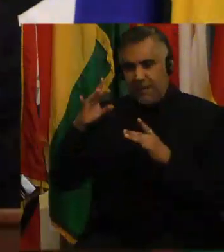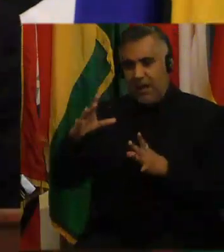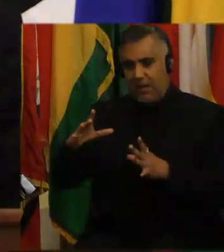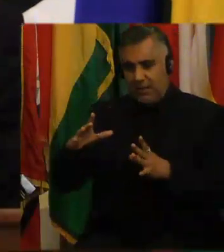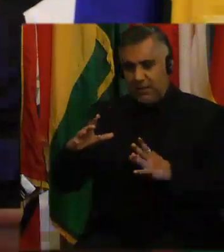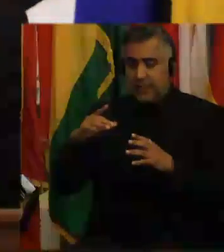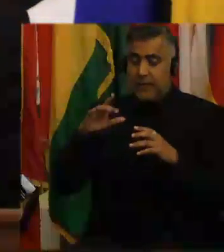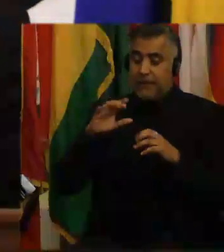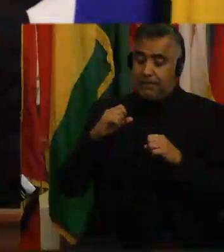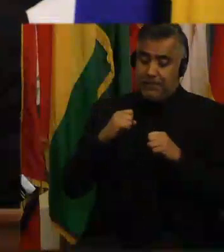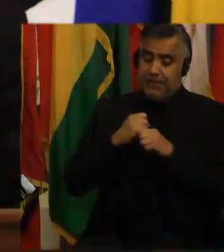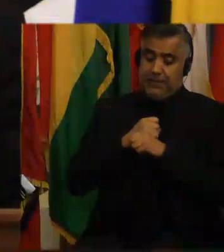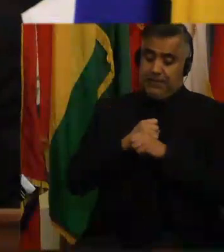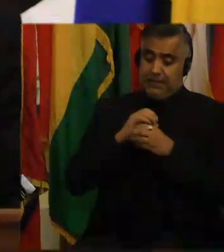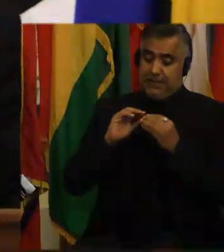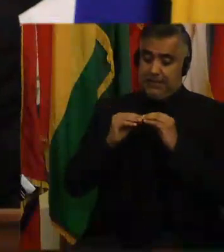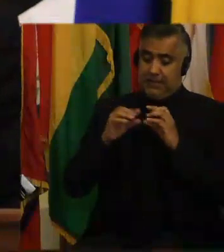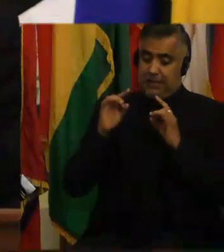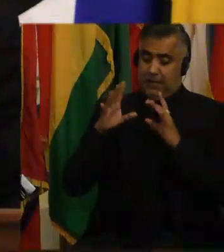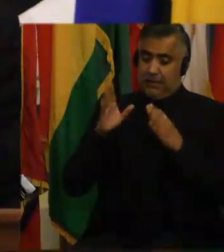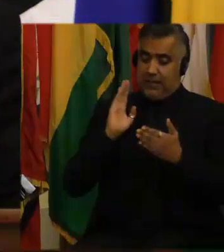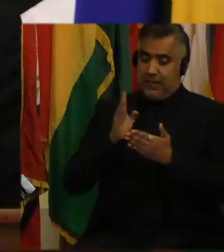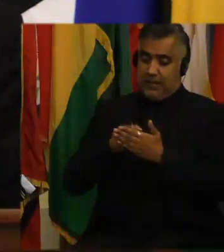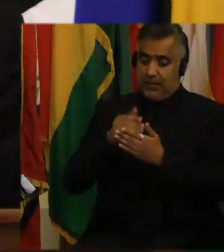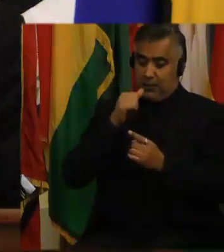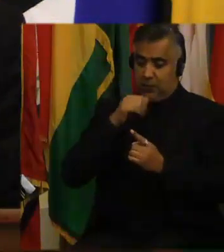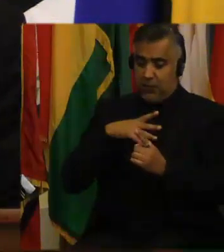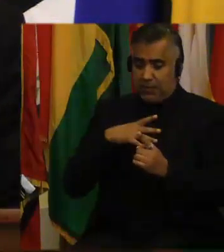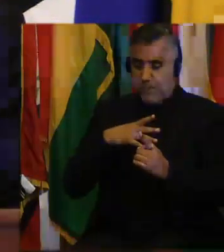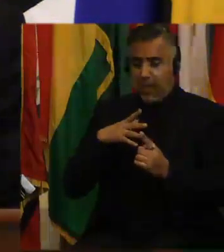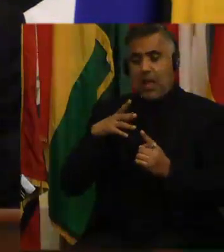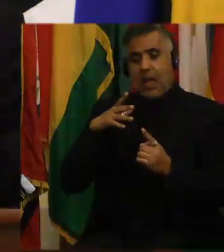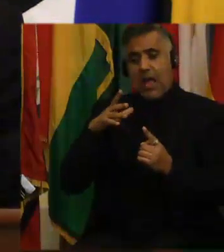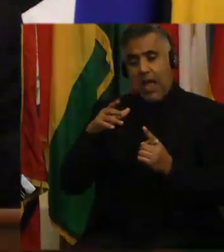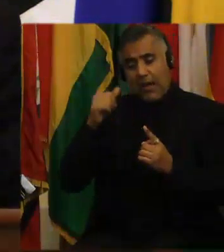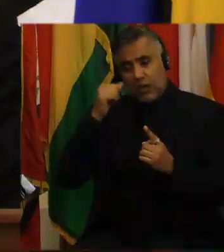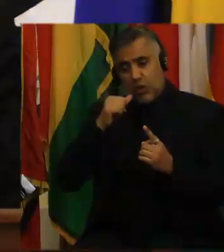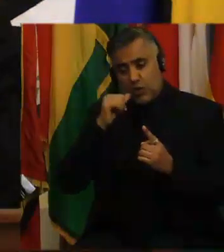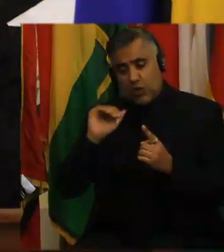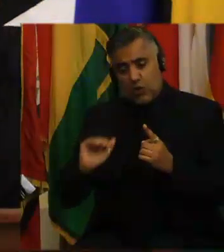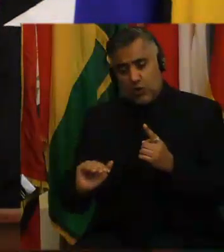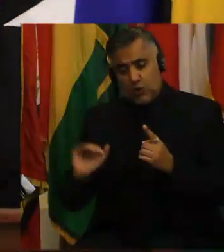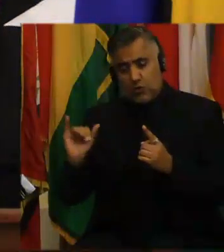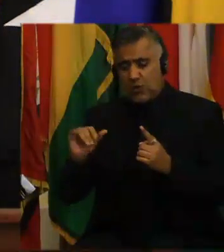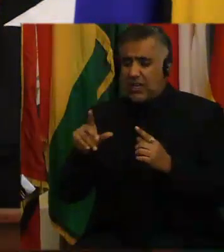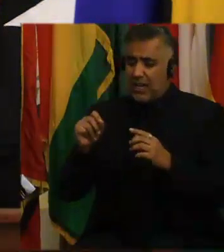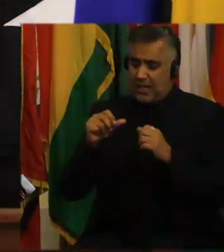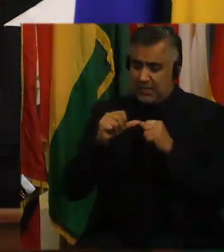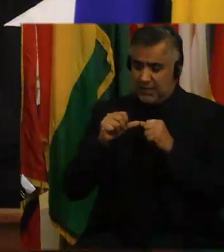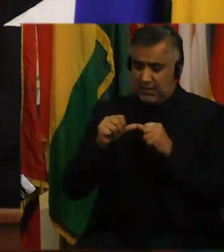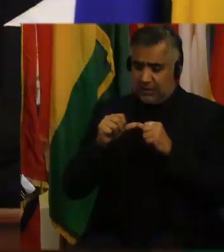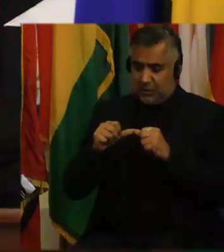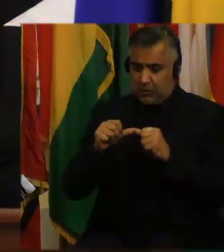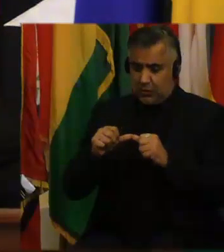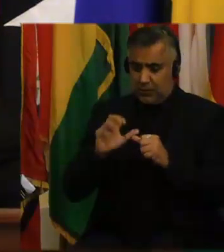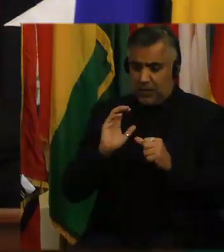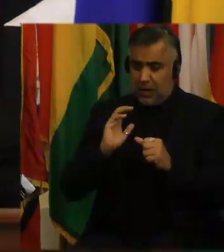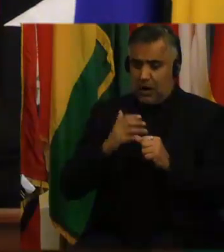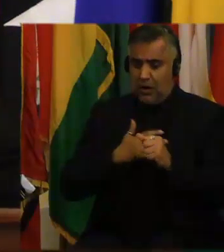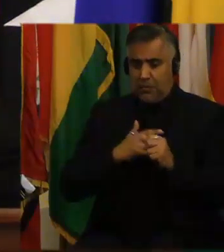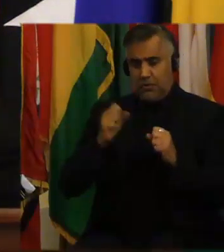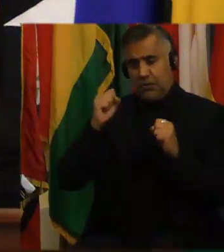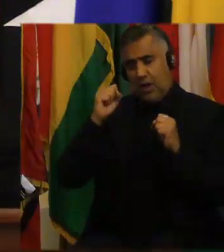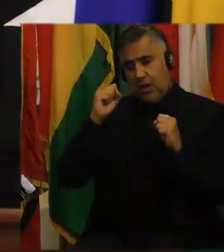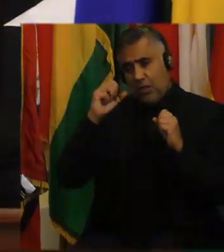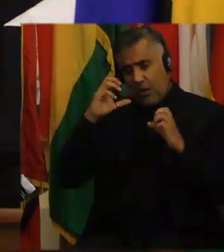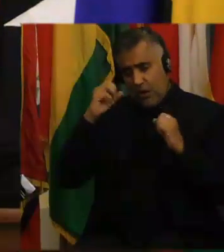violencia contra las mujeres y niñas en la región es y sigue siendo uno de los fenómenos más preocupantes. La violencia física, la